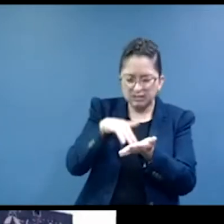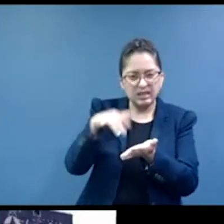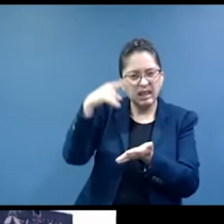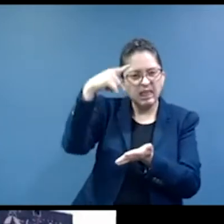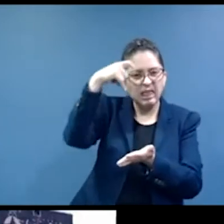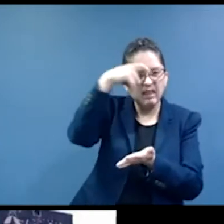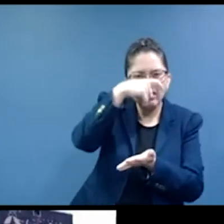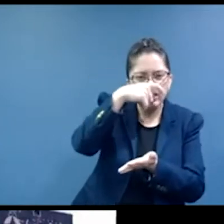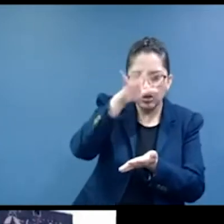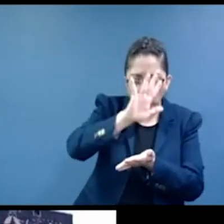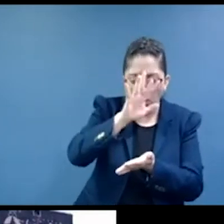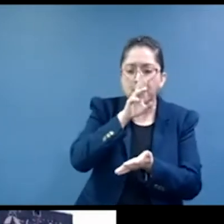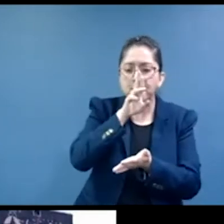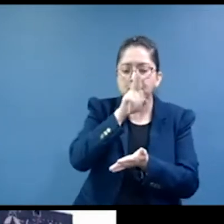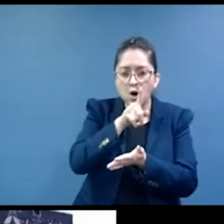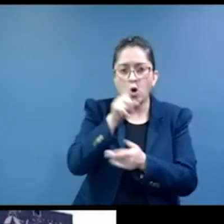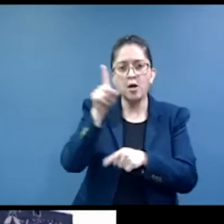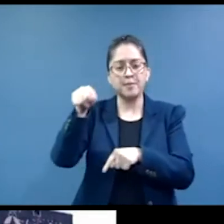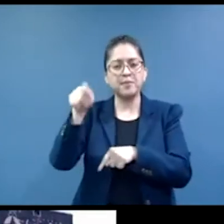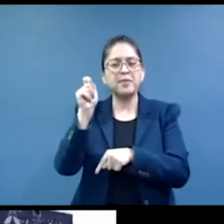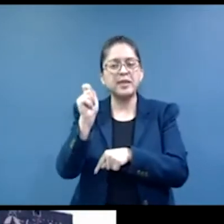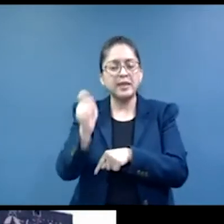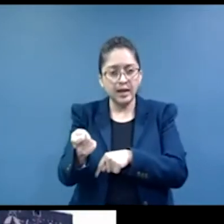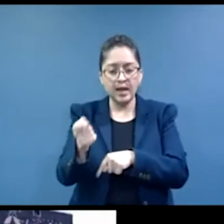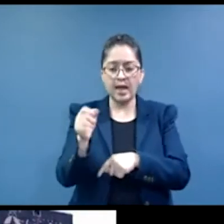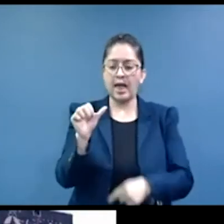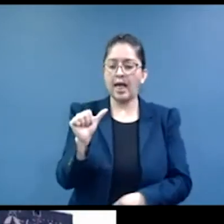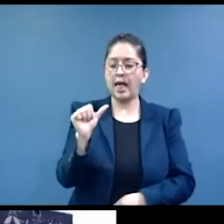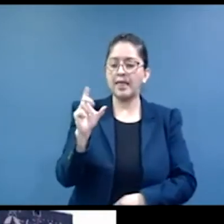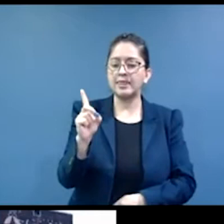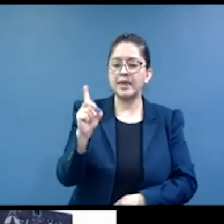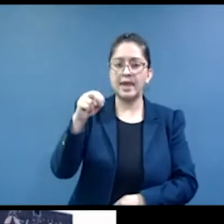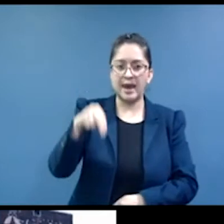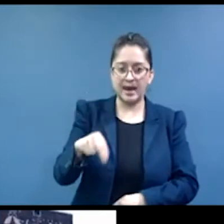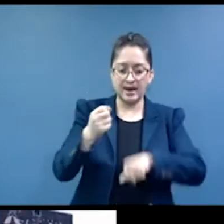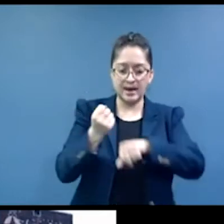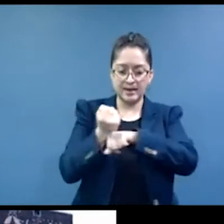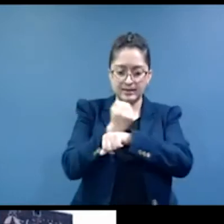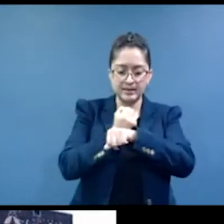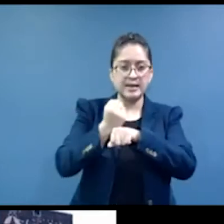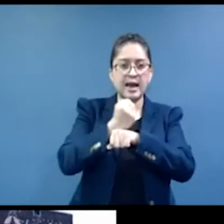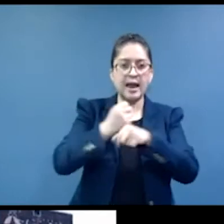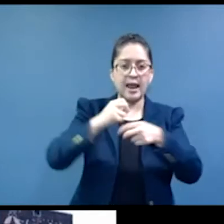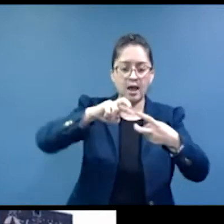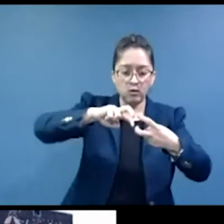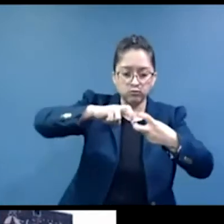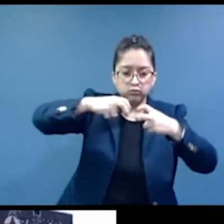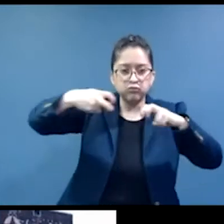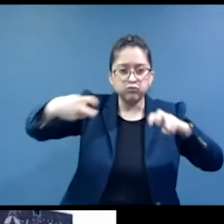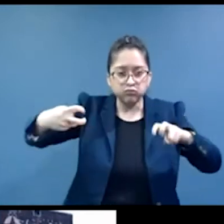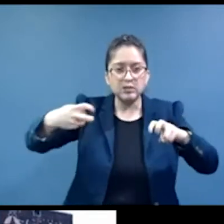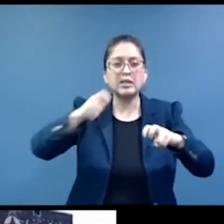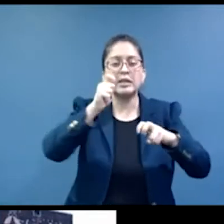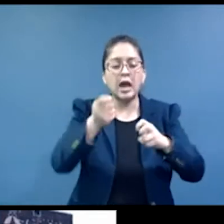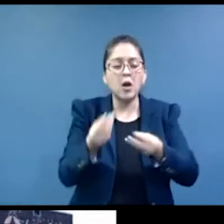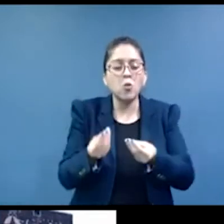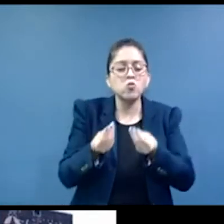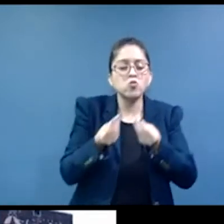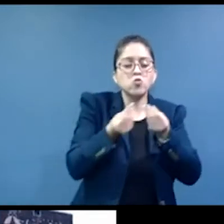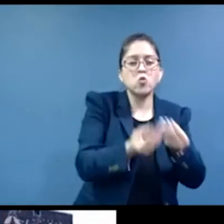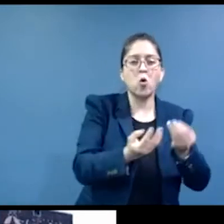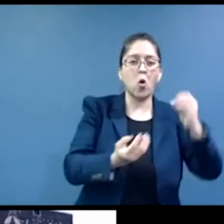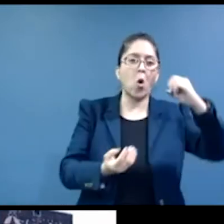material del ADN nuclear de quien contribuyó con el óvulo, porque estaba vinculado con el desarrollo de